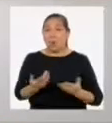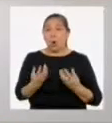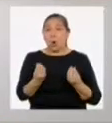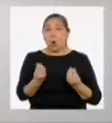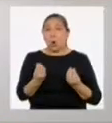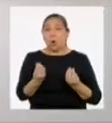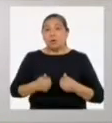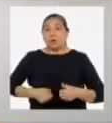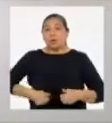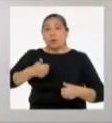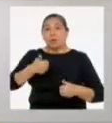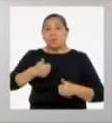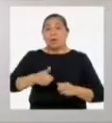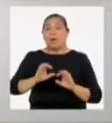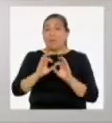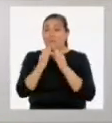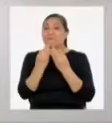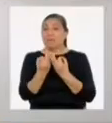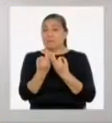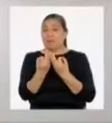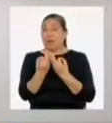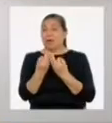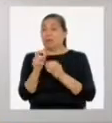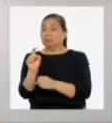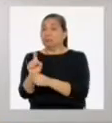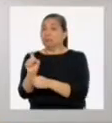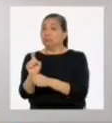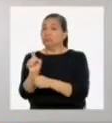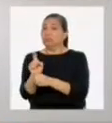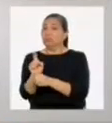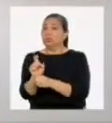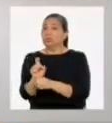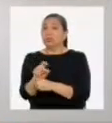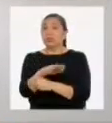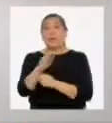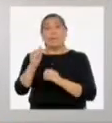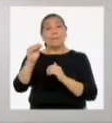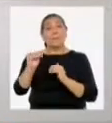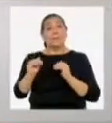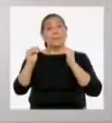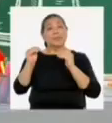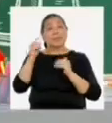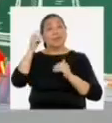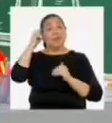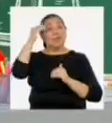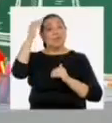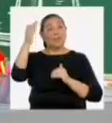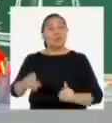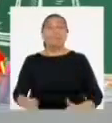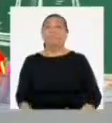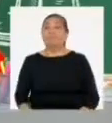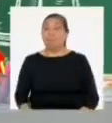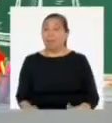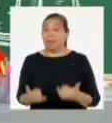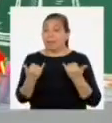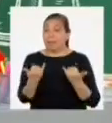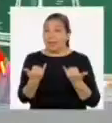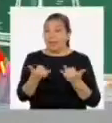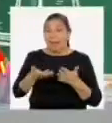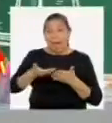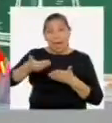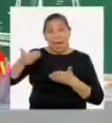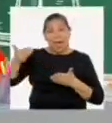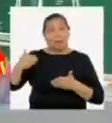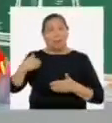decir, como cabezas de familia, criando y educando a las y los adultos del mañana. Profesora, desde el